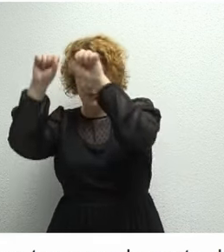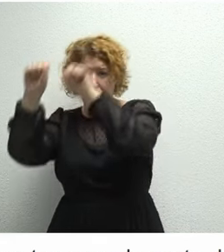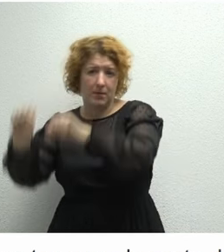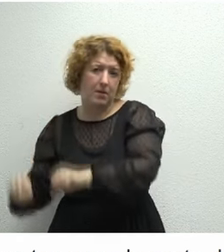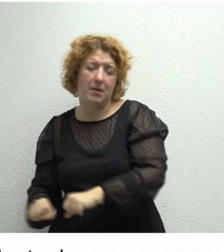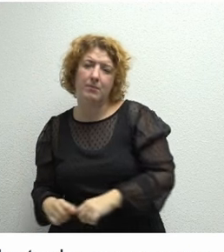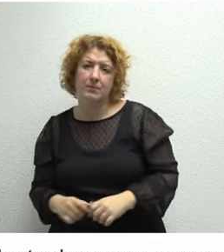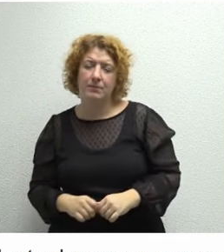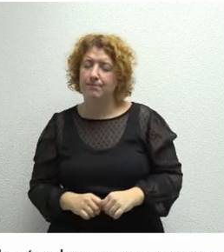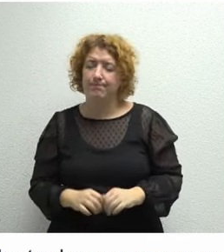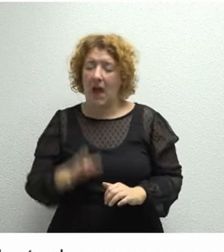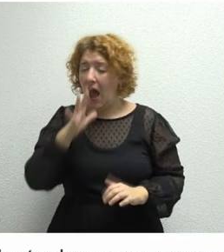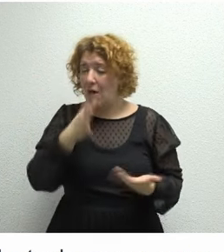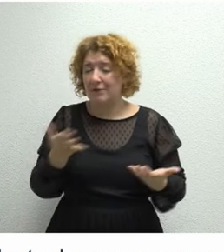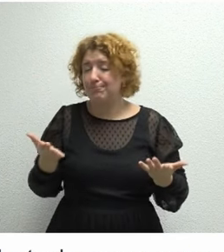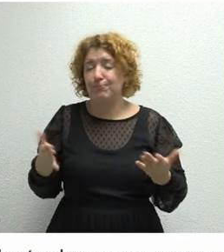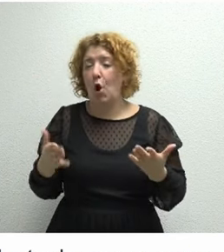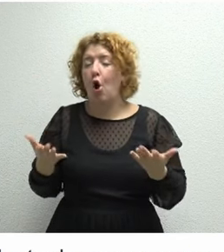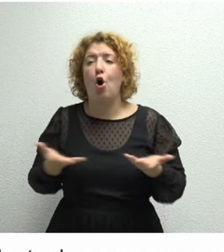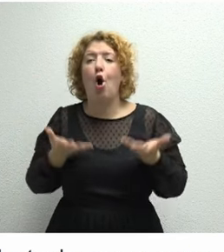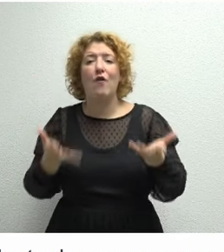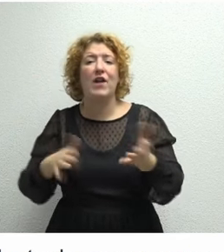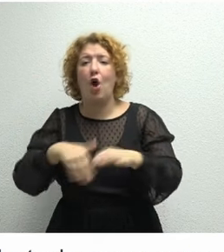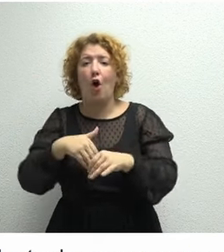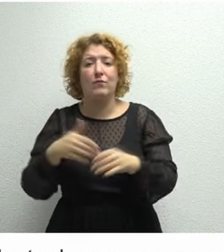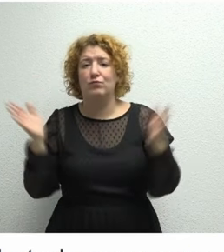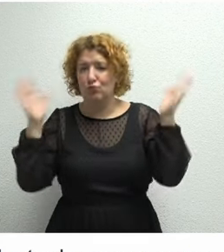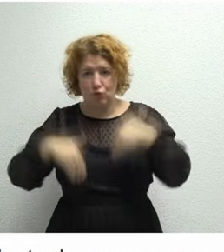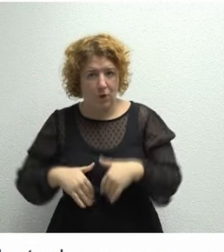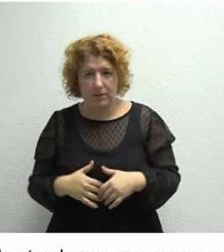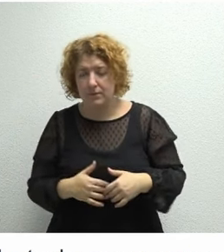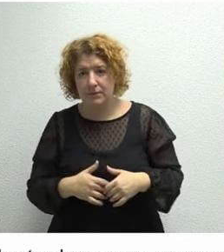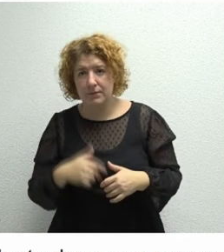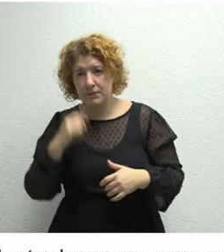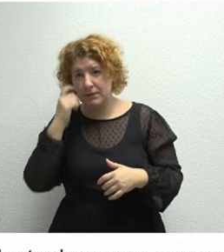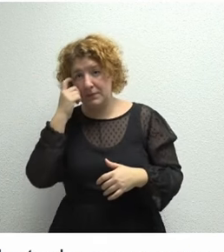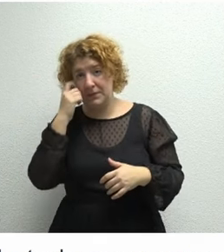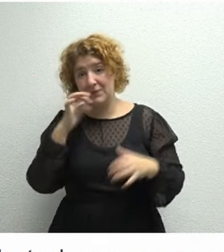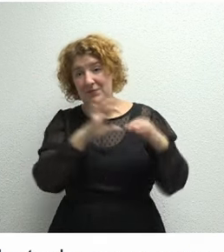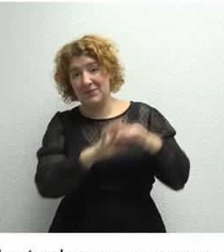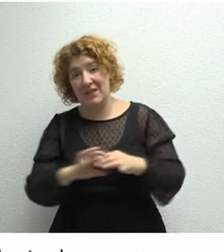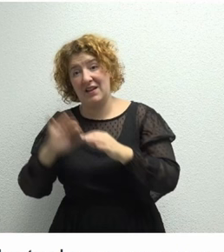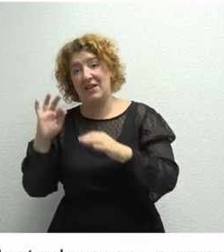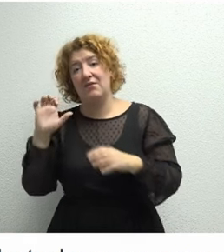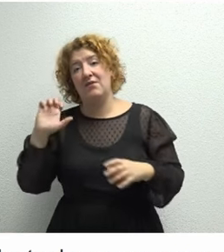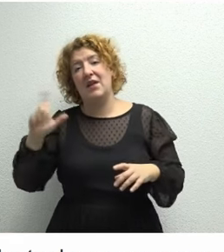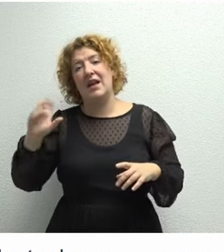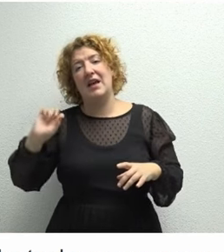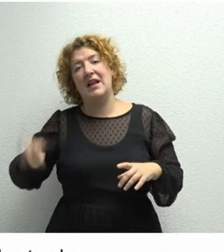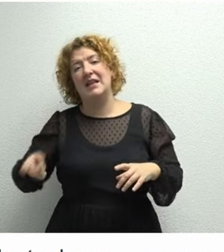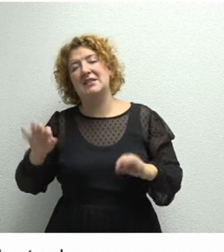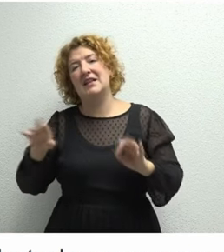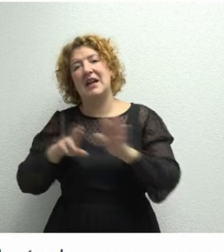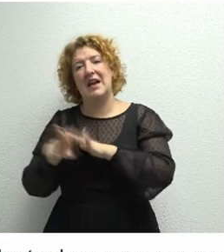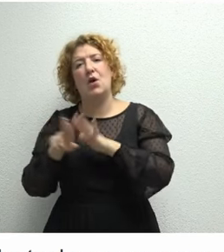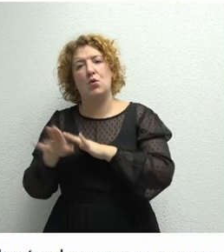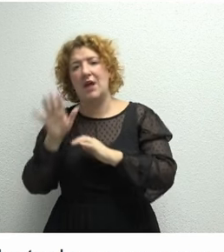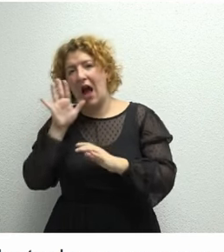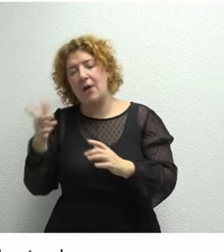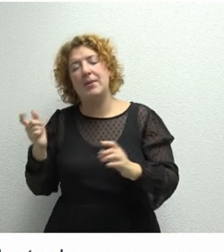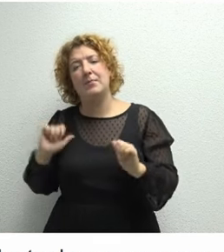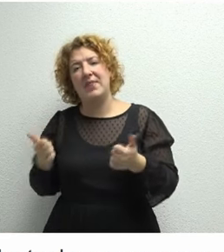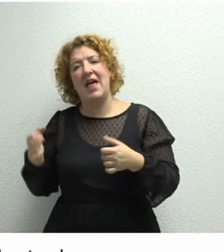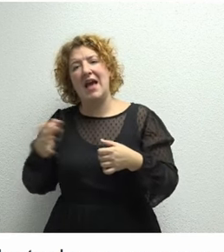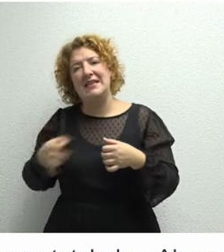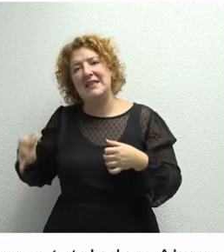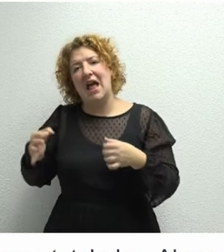de de estos servicios Esto está directamente relacionado con con el compañero Félix y con con los recursos un poco que van disponiendo también en la